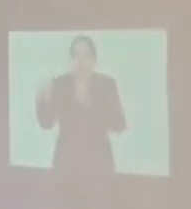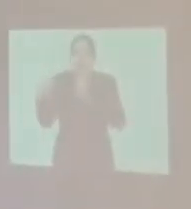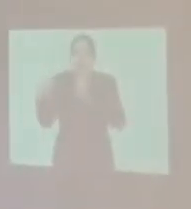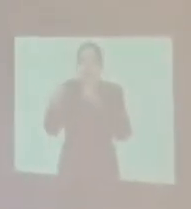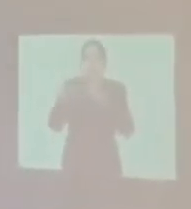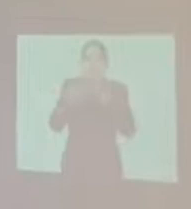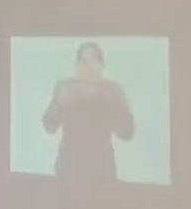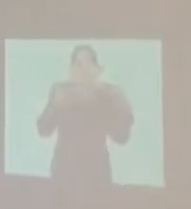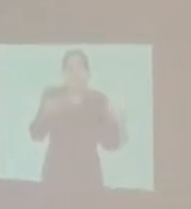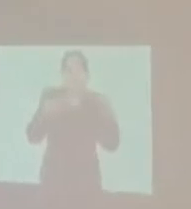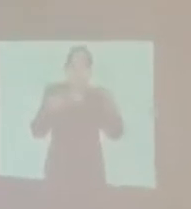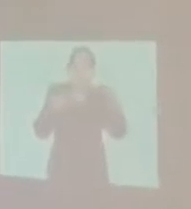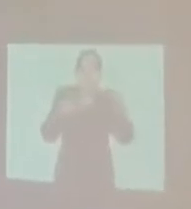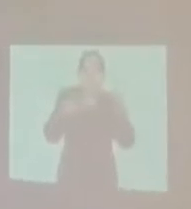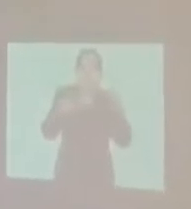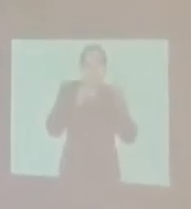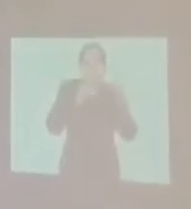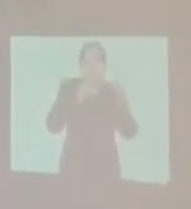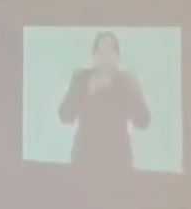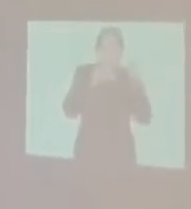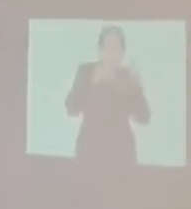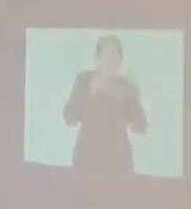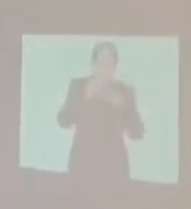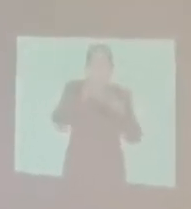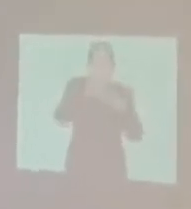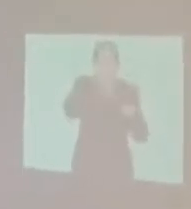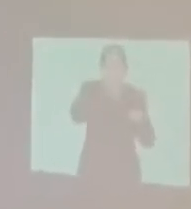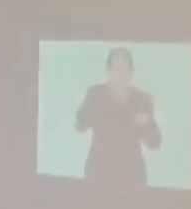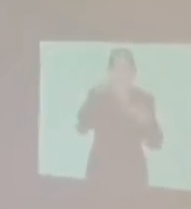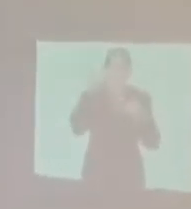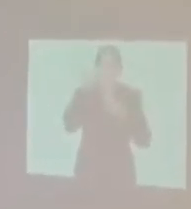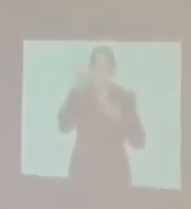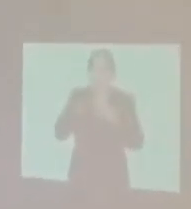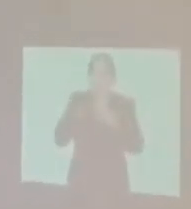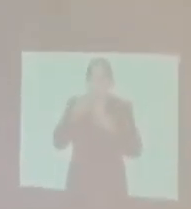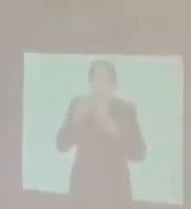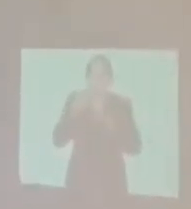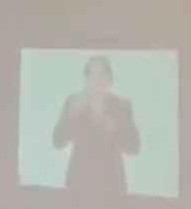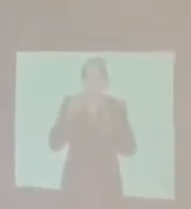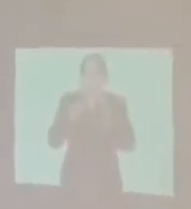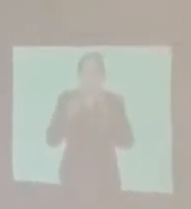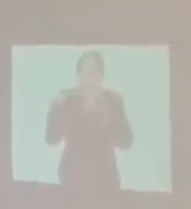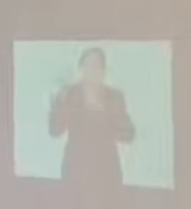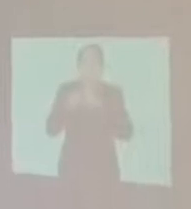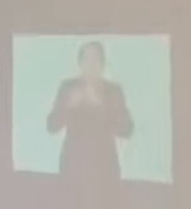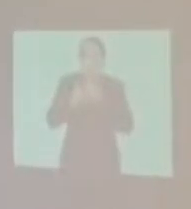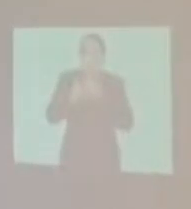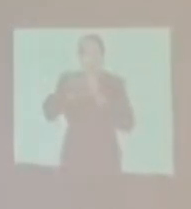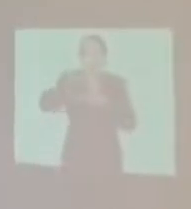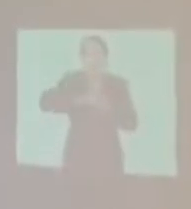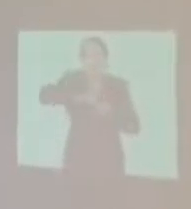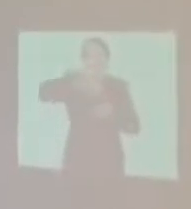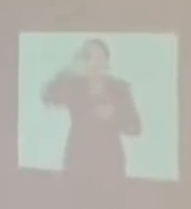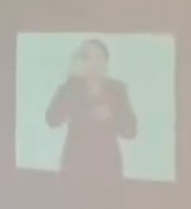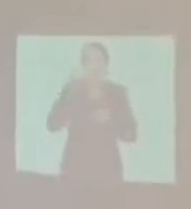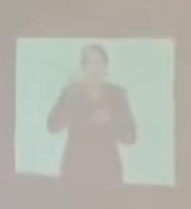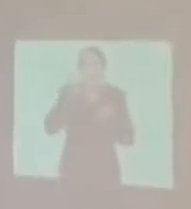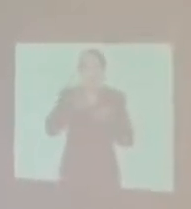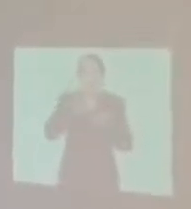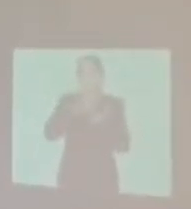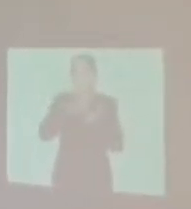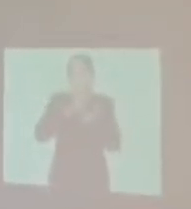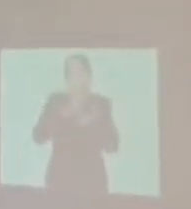30.587 y el objetivo es llegar en el 2024 a 41.500. Apoyamos a